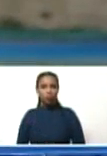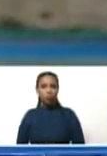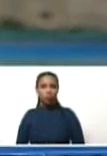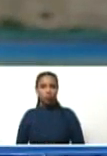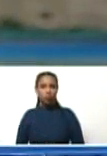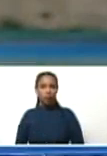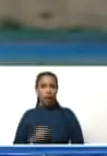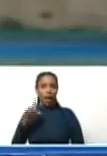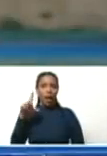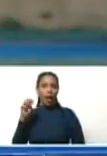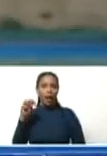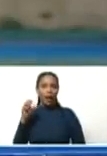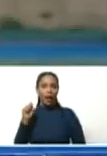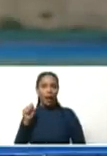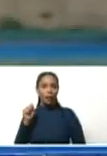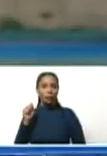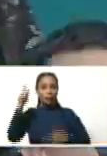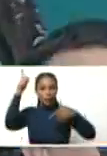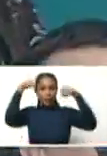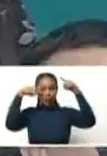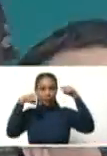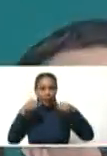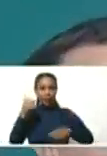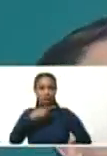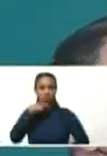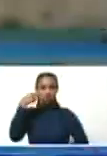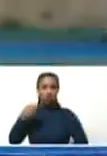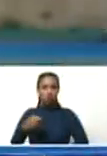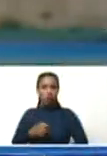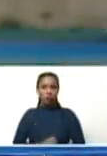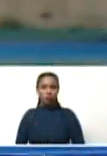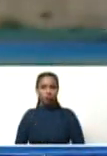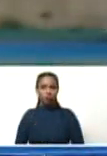Lena Chávez Prigorián, Rusia.